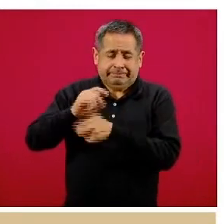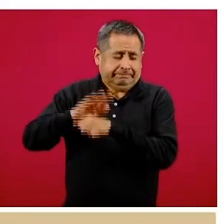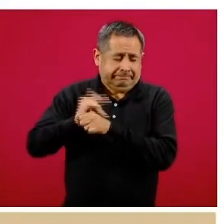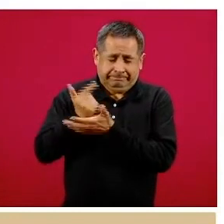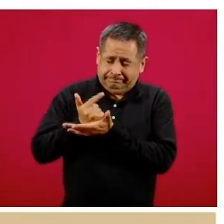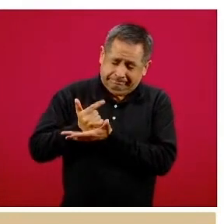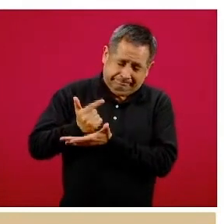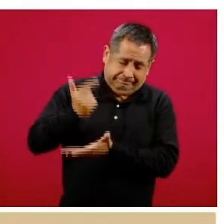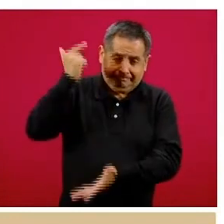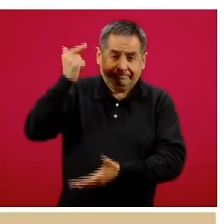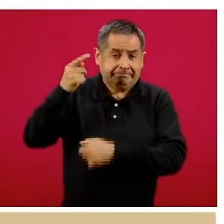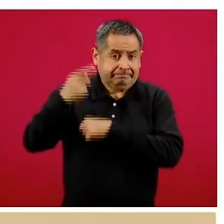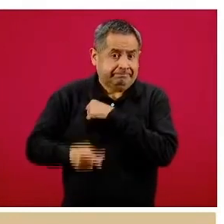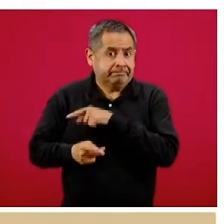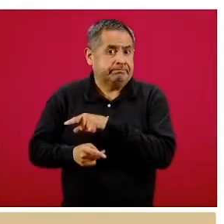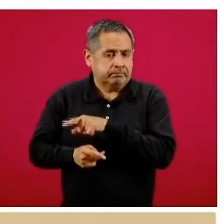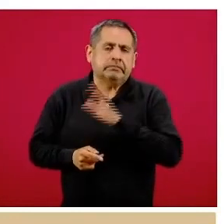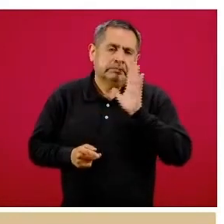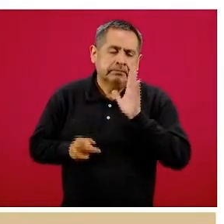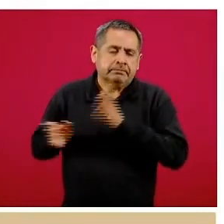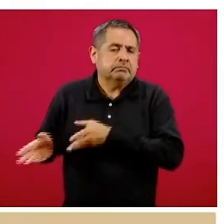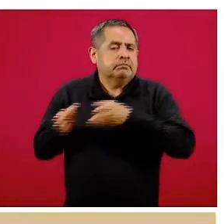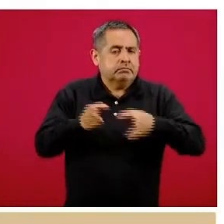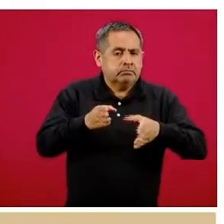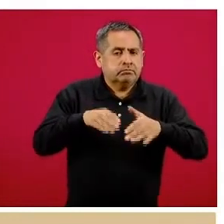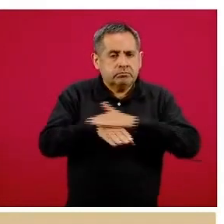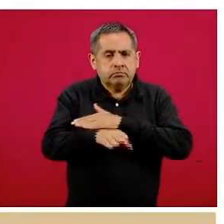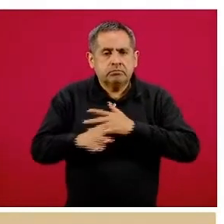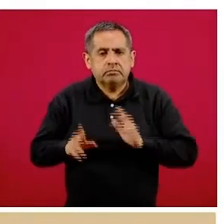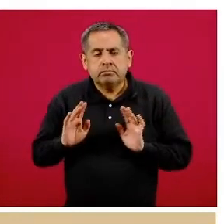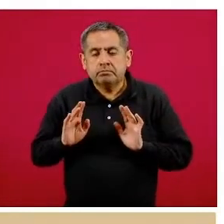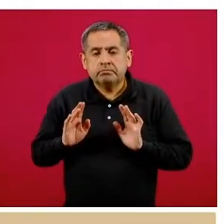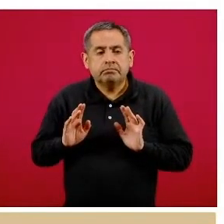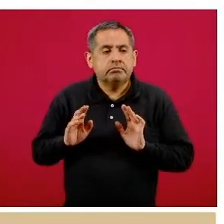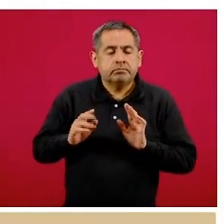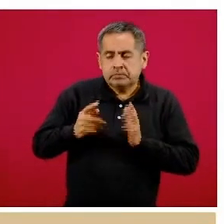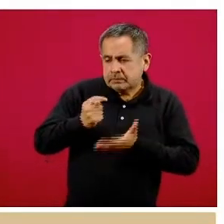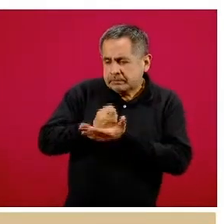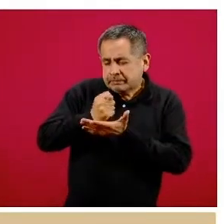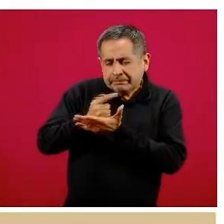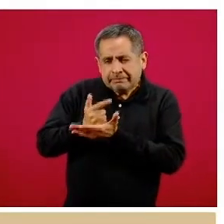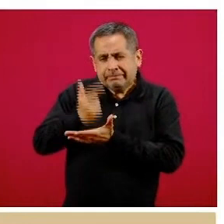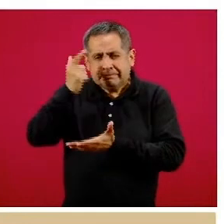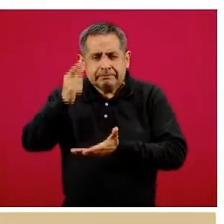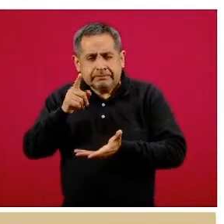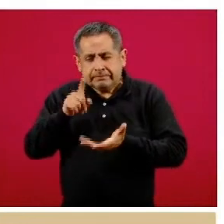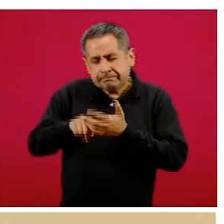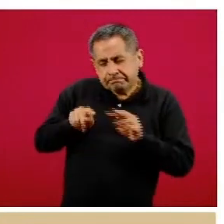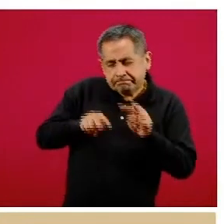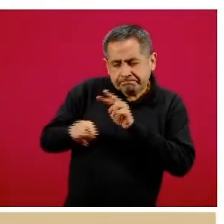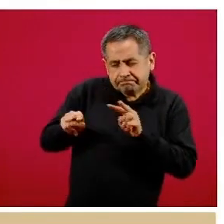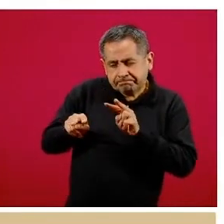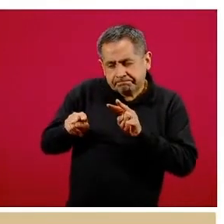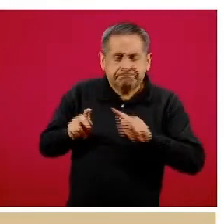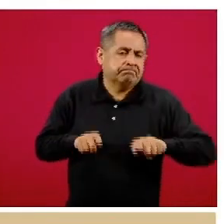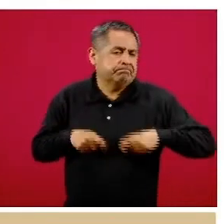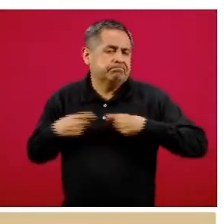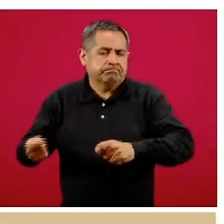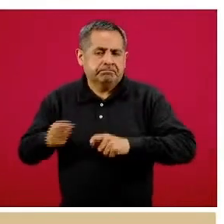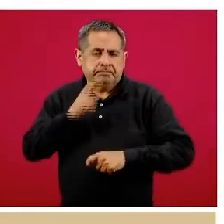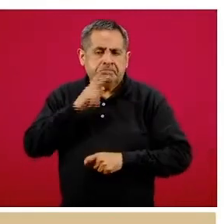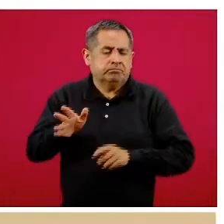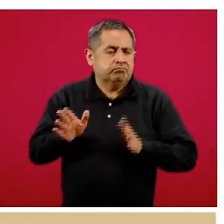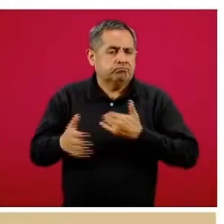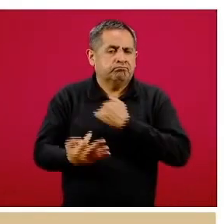en general, pero que también están o pueden estar fuera de una terapia intensiva, pero que se habilitó una cama